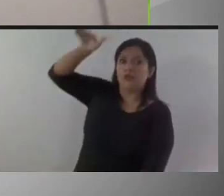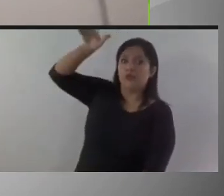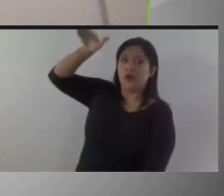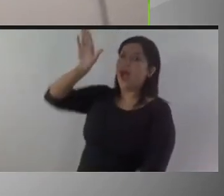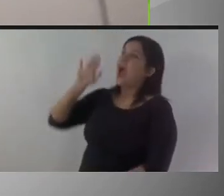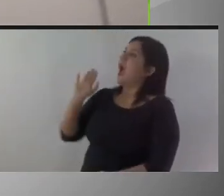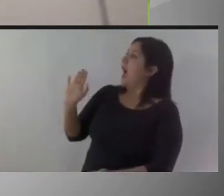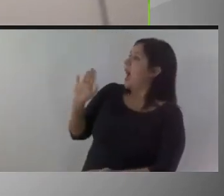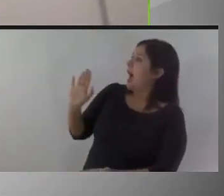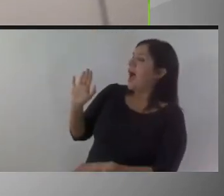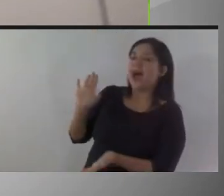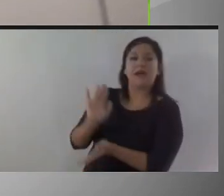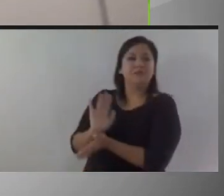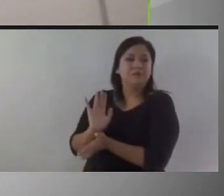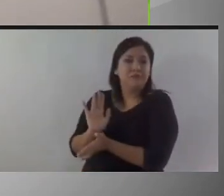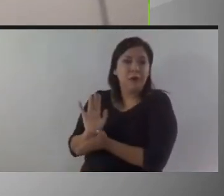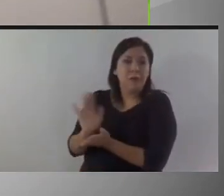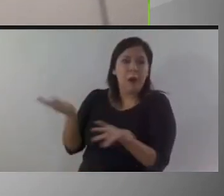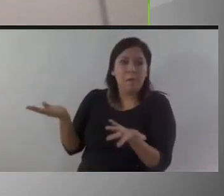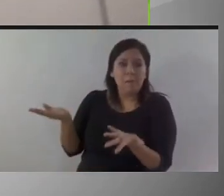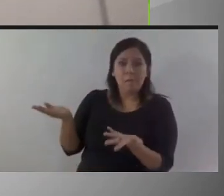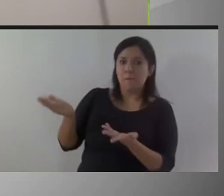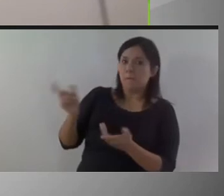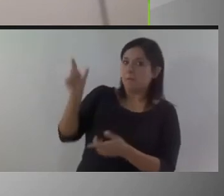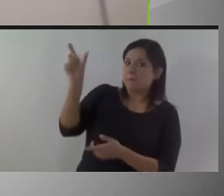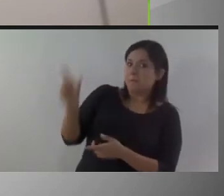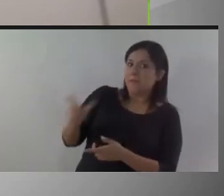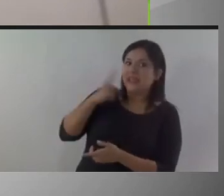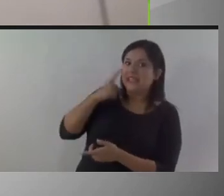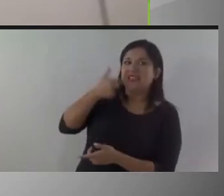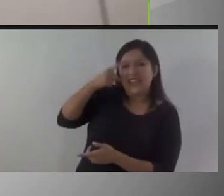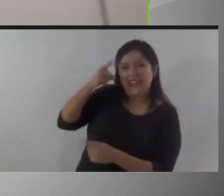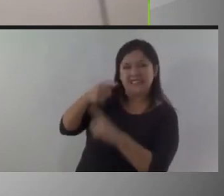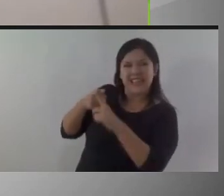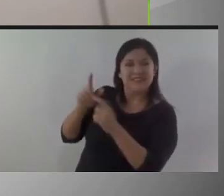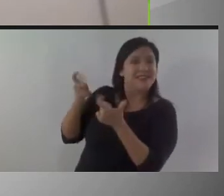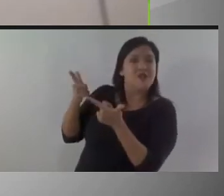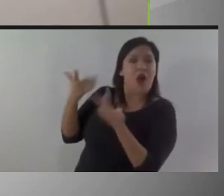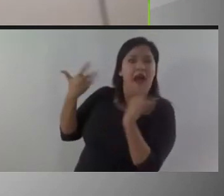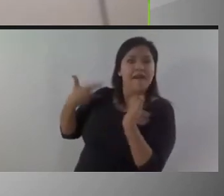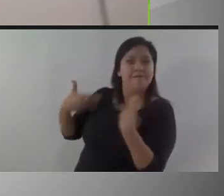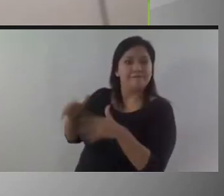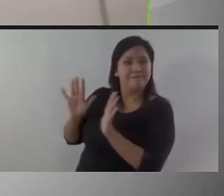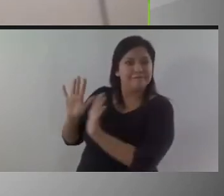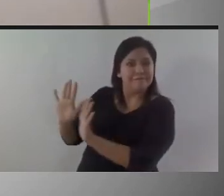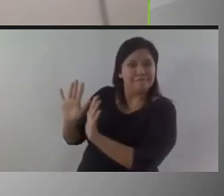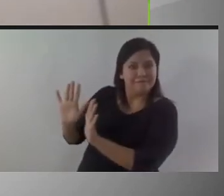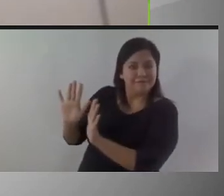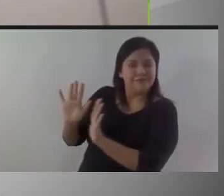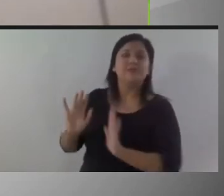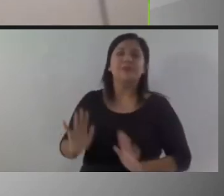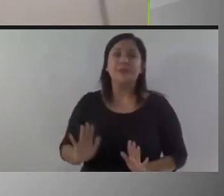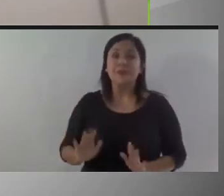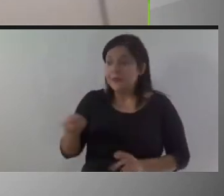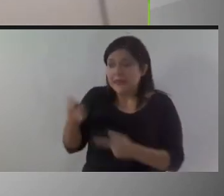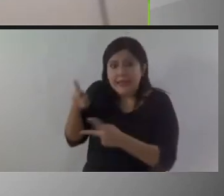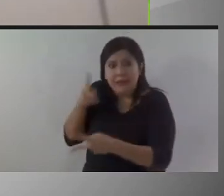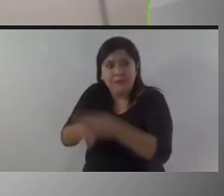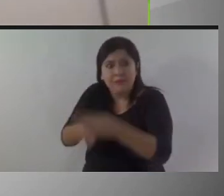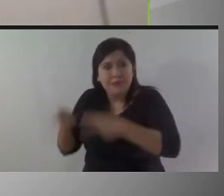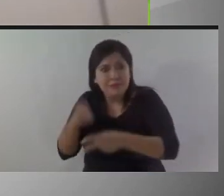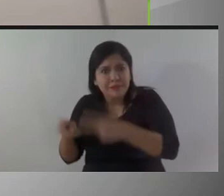sexuales que nos hacen ser personas intersex. Esas intervenciones son sobre todo